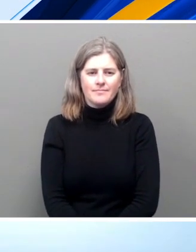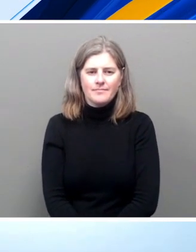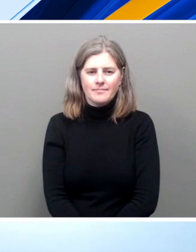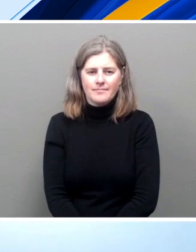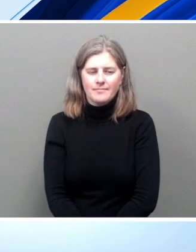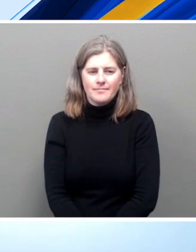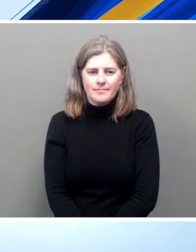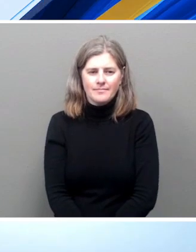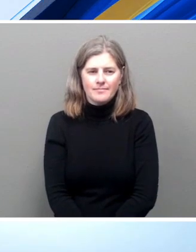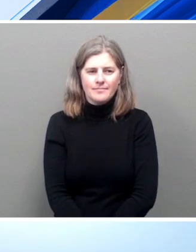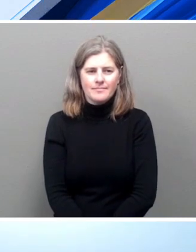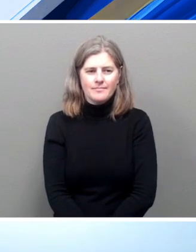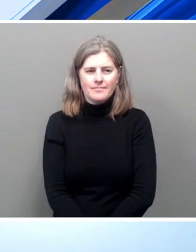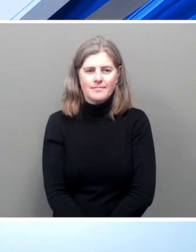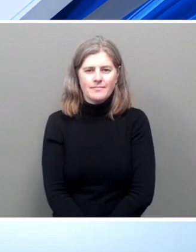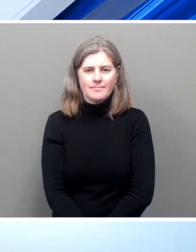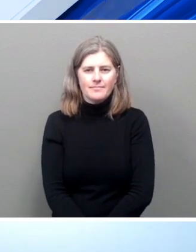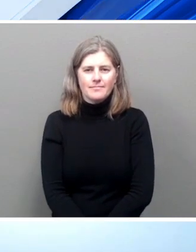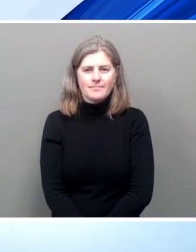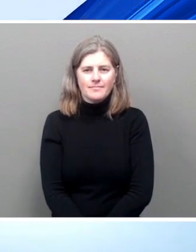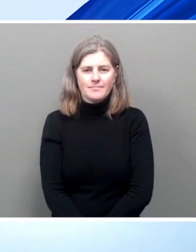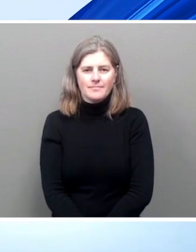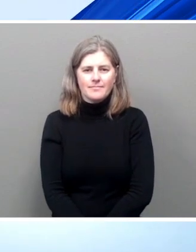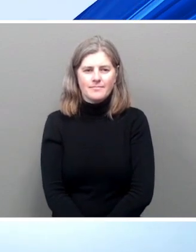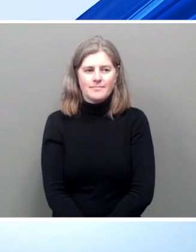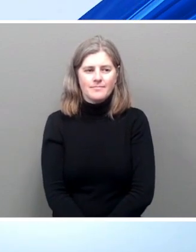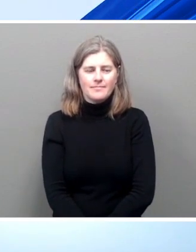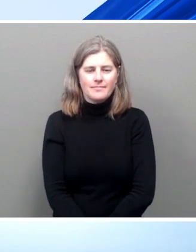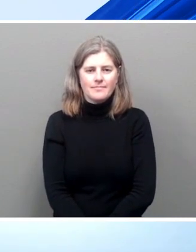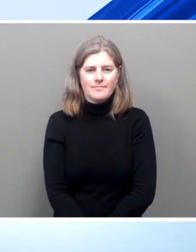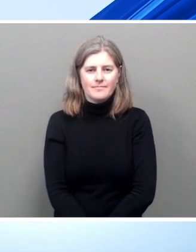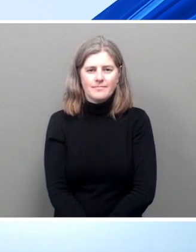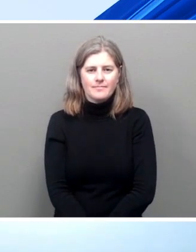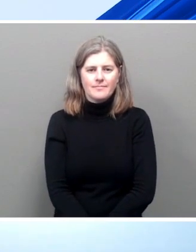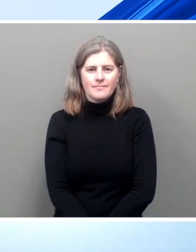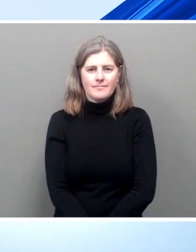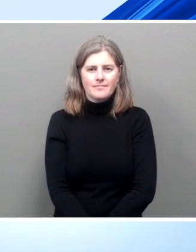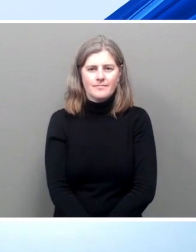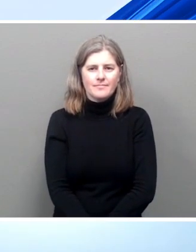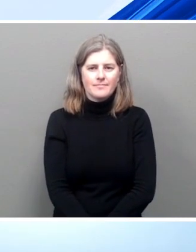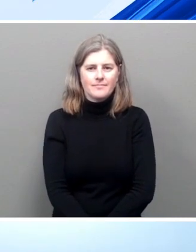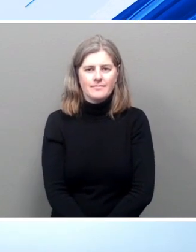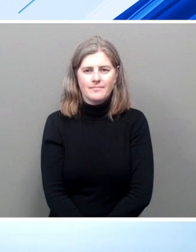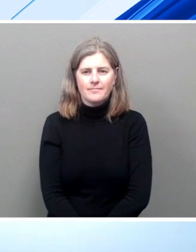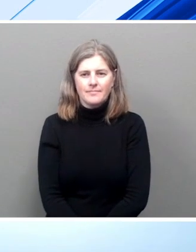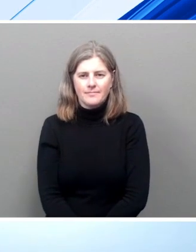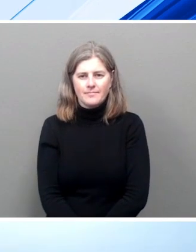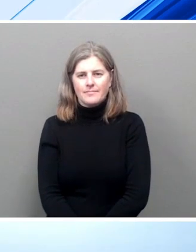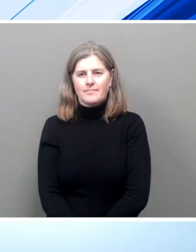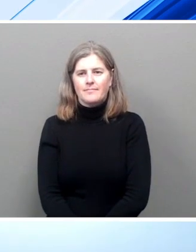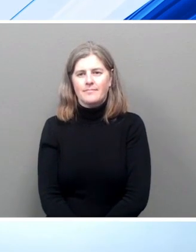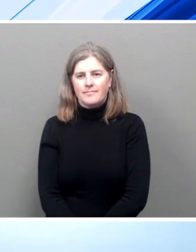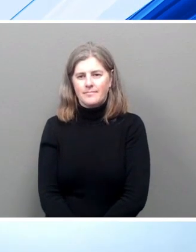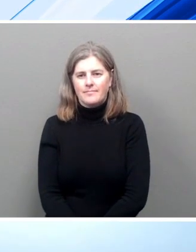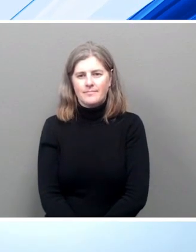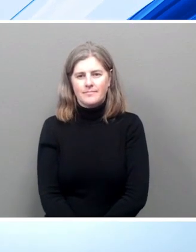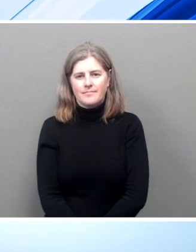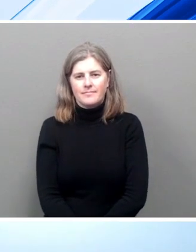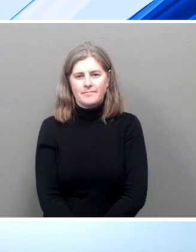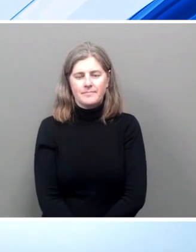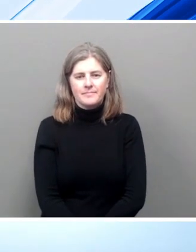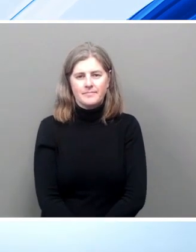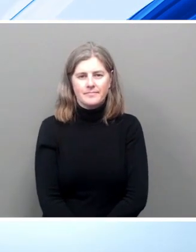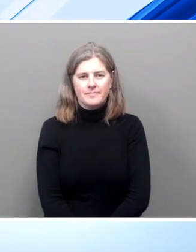los anticuerpos y vacunas contra esta variante? Todavía no sabemos, pero sigue